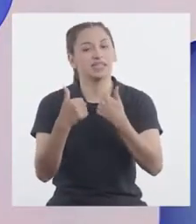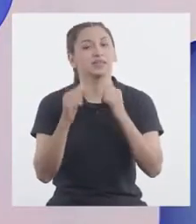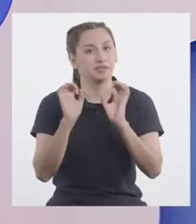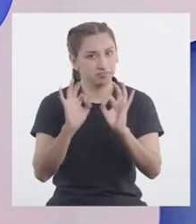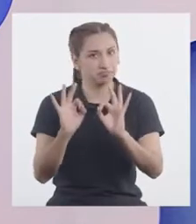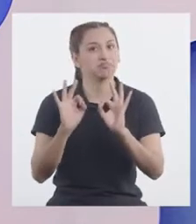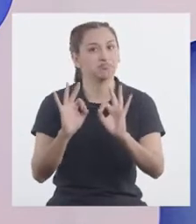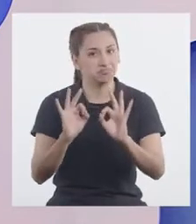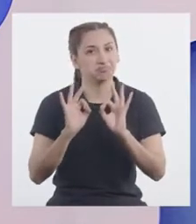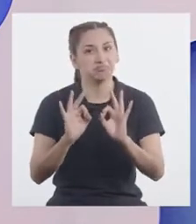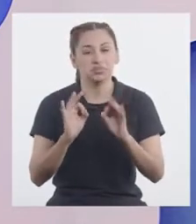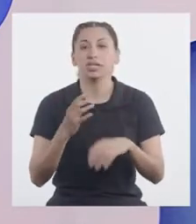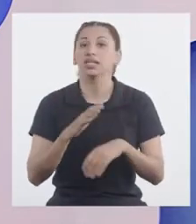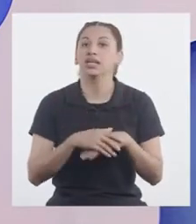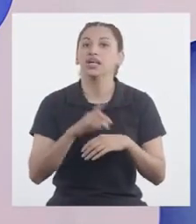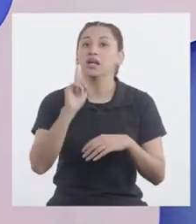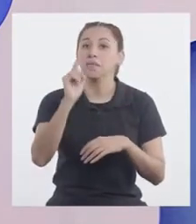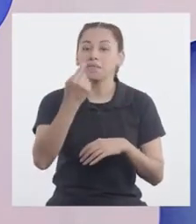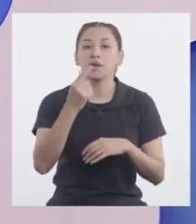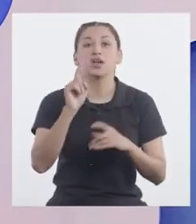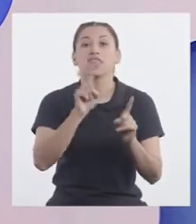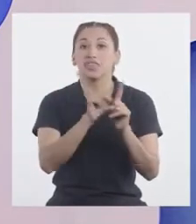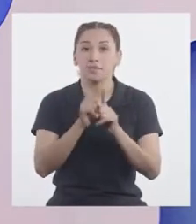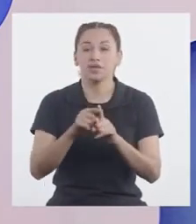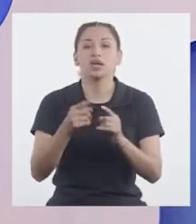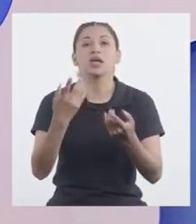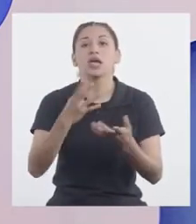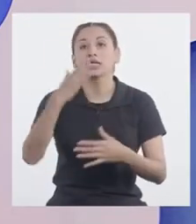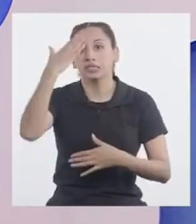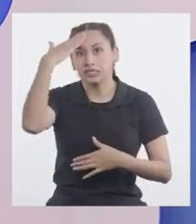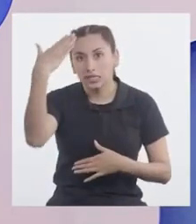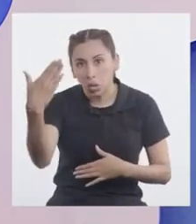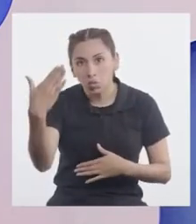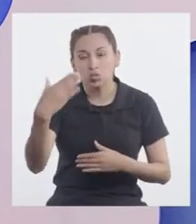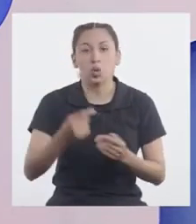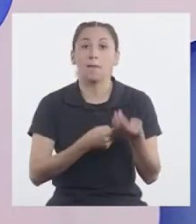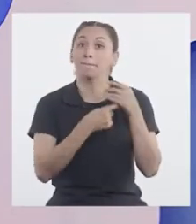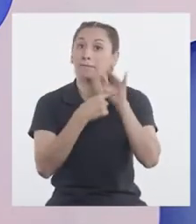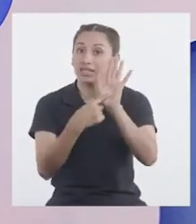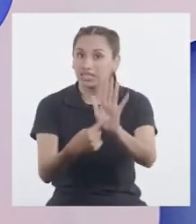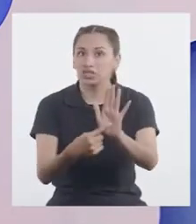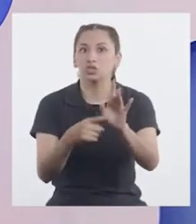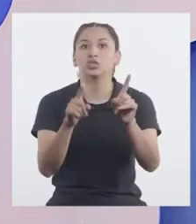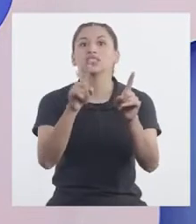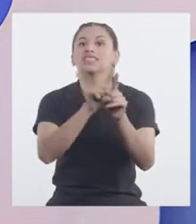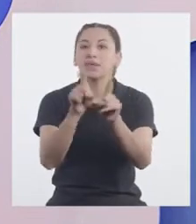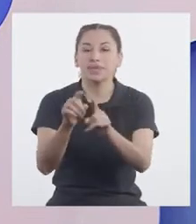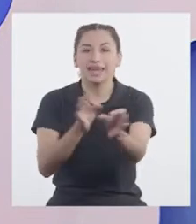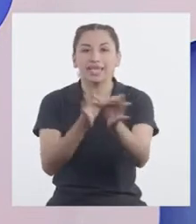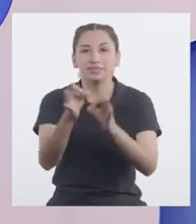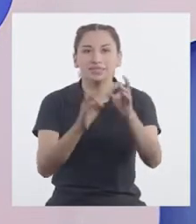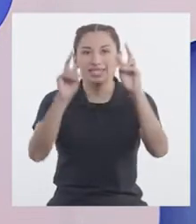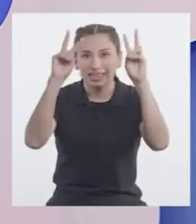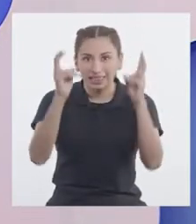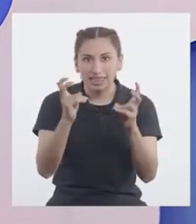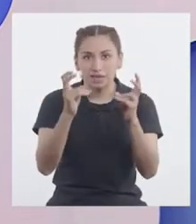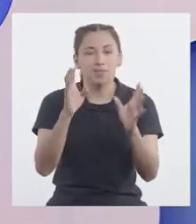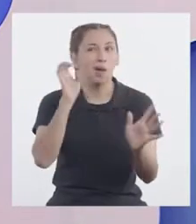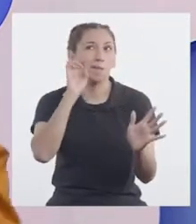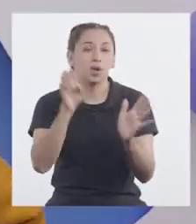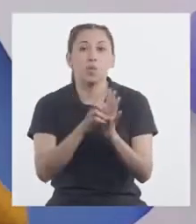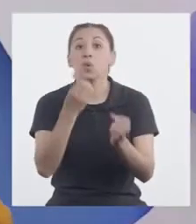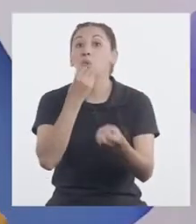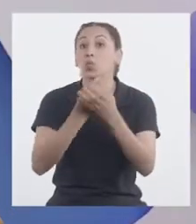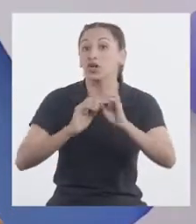Sí, excelente. Recomiendo que se inicie con un saludo y una presentación y que se mencione el tema del que se hablará. Algo